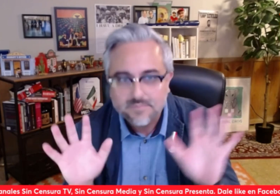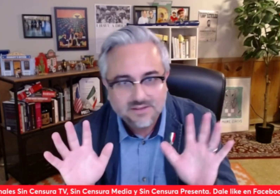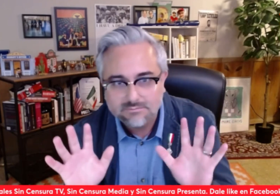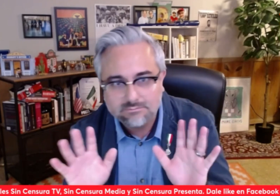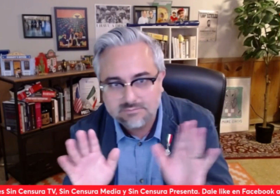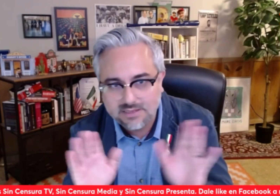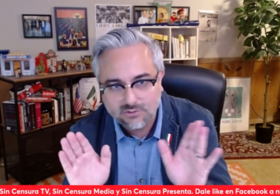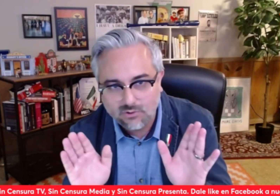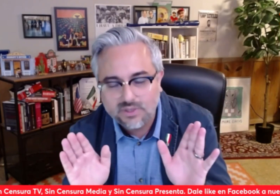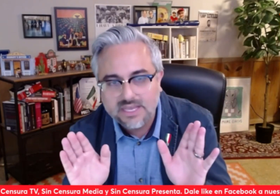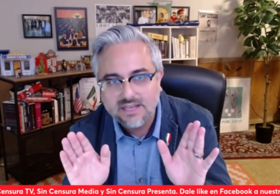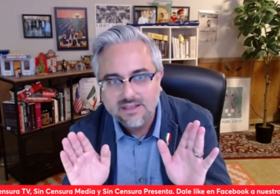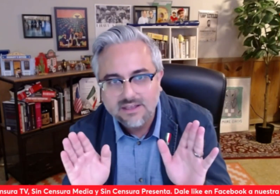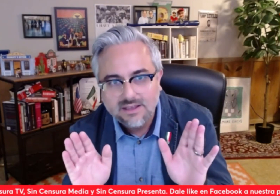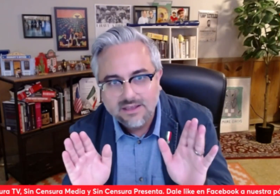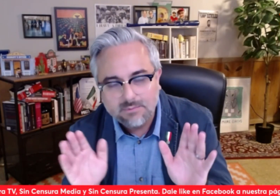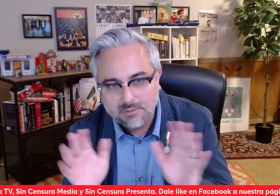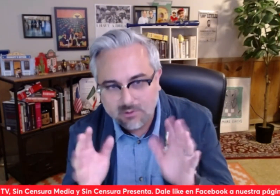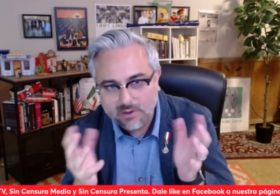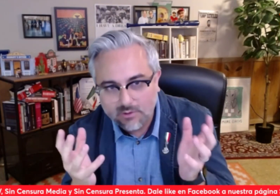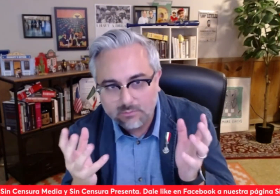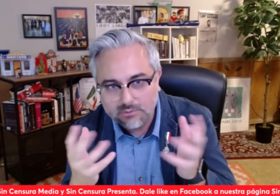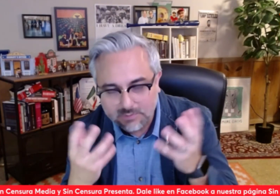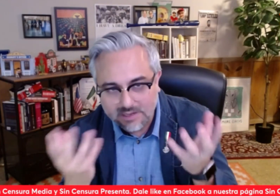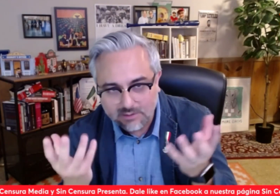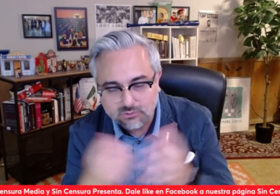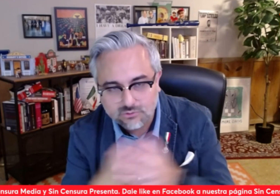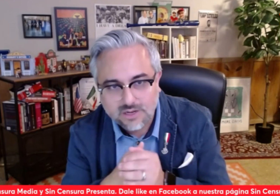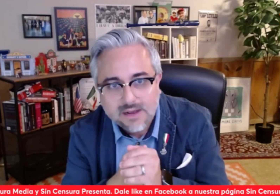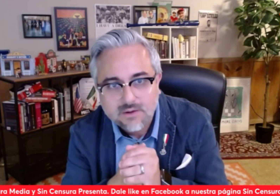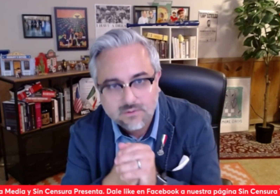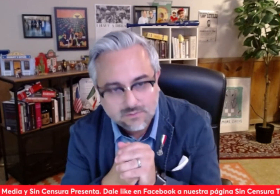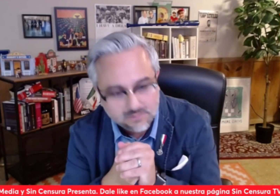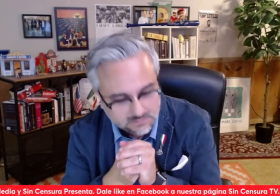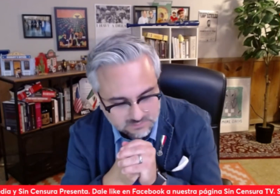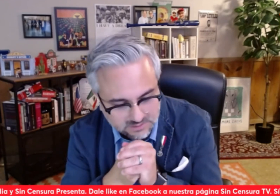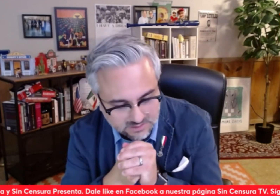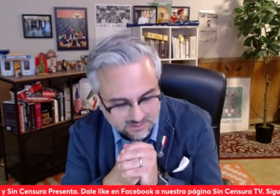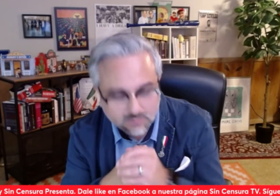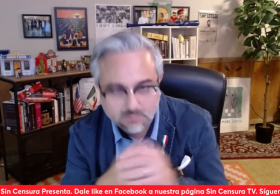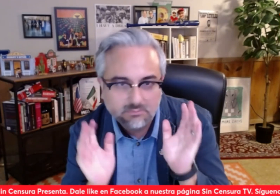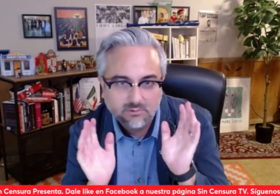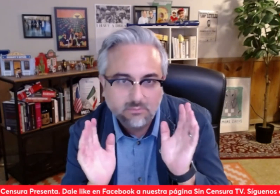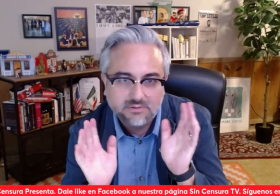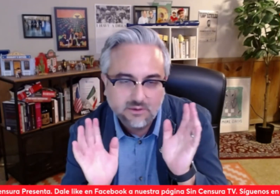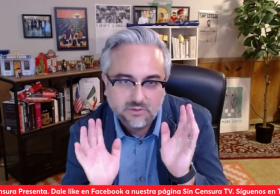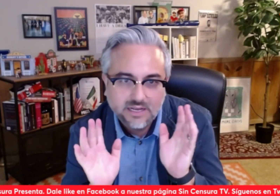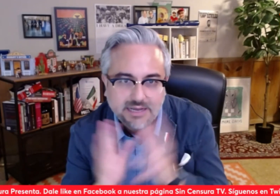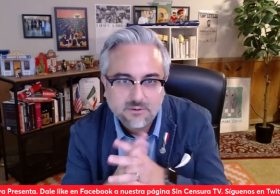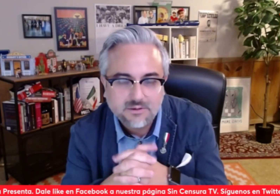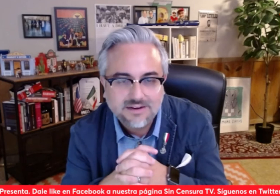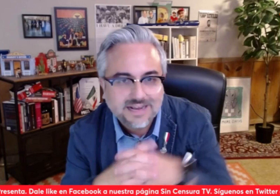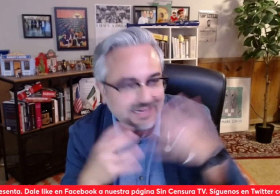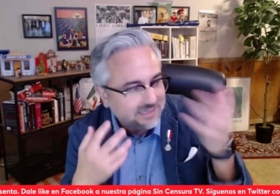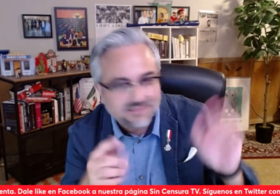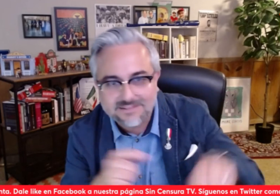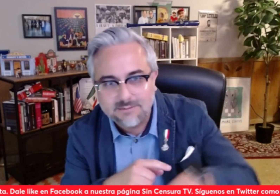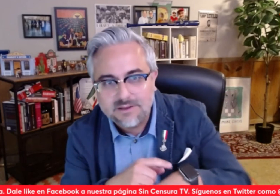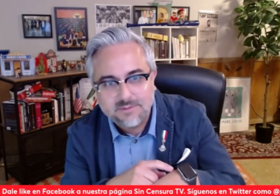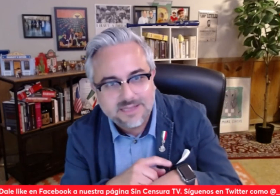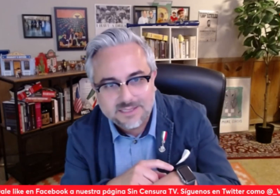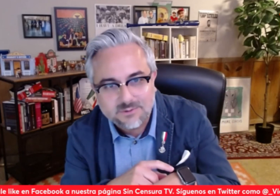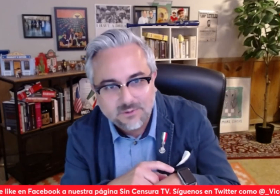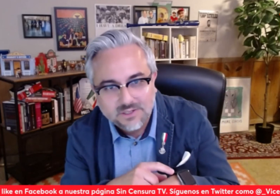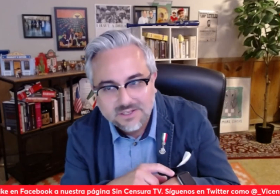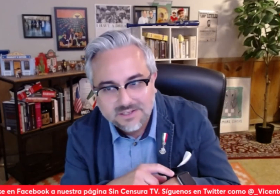esta tecnología, en primer lugar, bueno, pues para nuestro trabajo, y no me salió tan caro, ¿no? Este es el